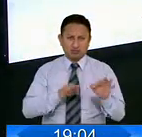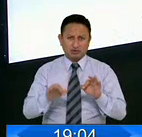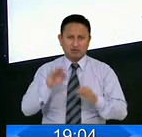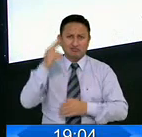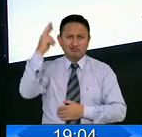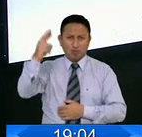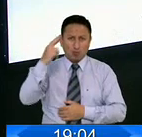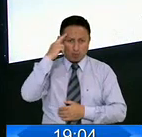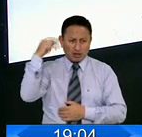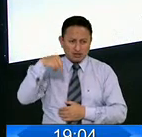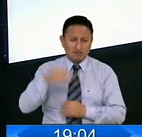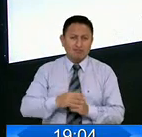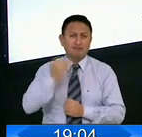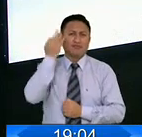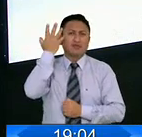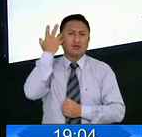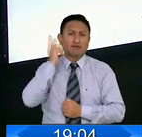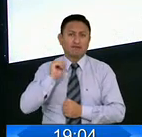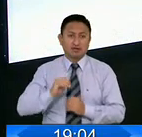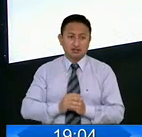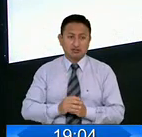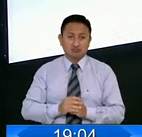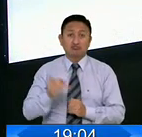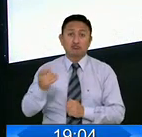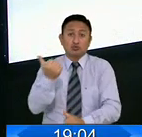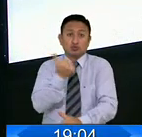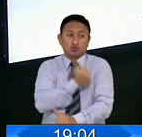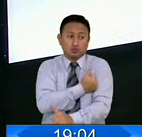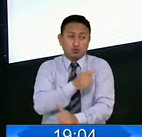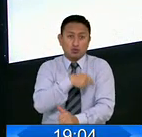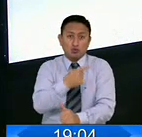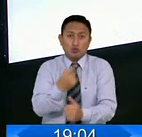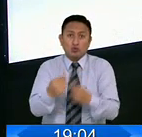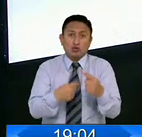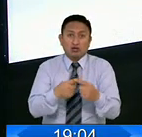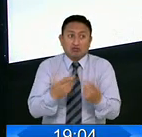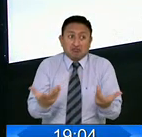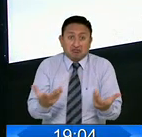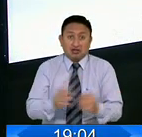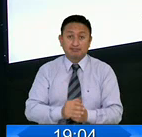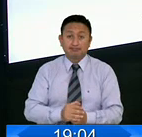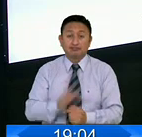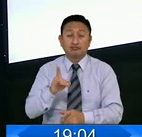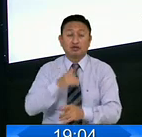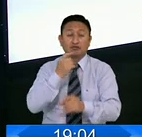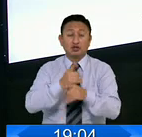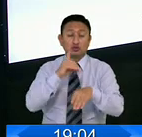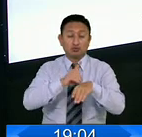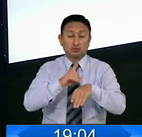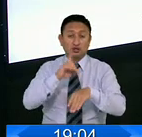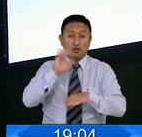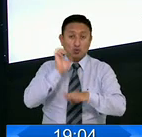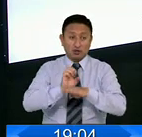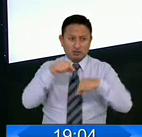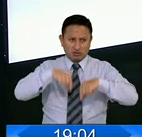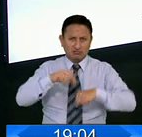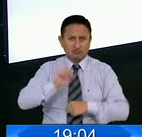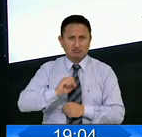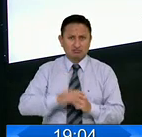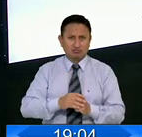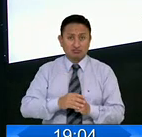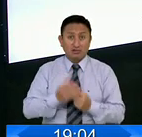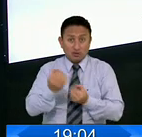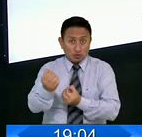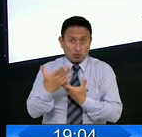las que deben llegar los siguientes lotes de vacunas. La Federación Médica Ecuatoriana exige al gobierno transparencia en la